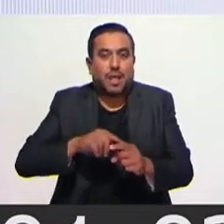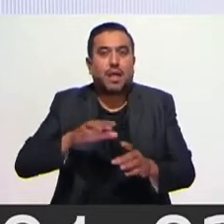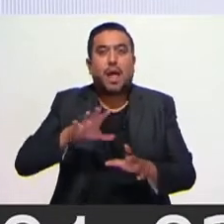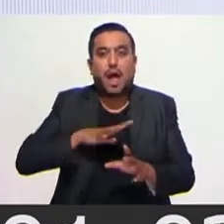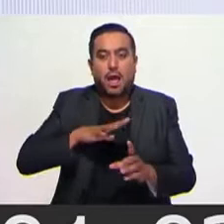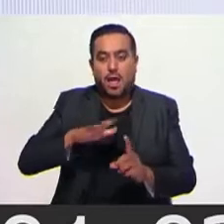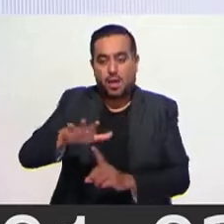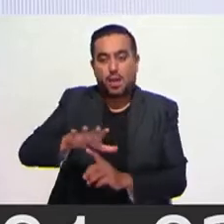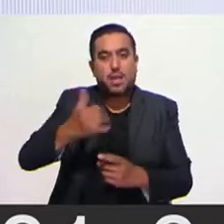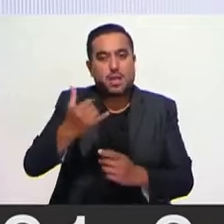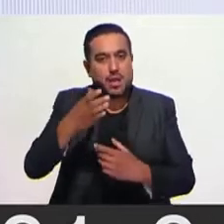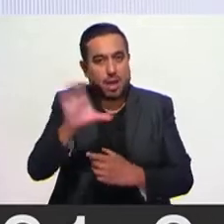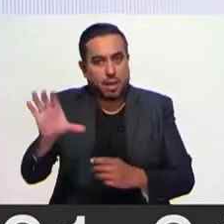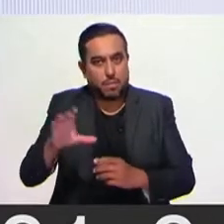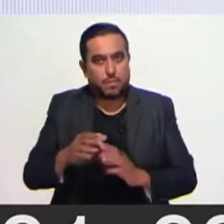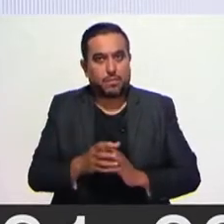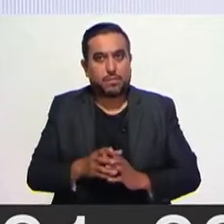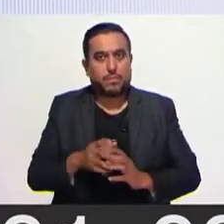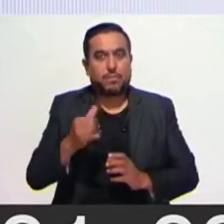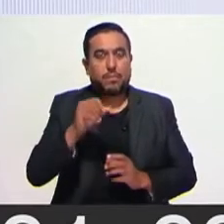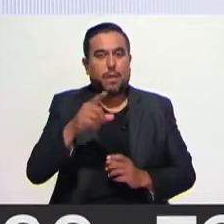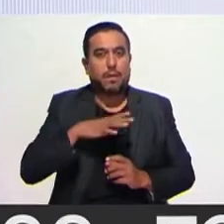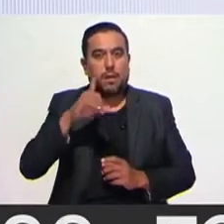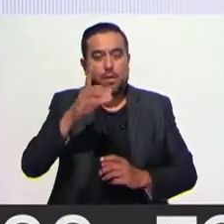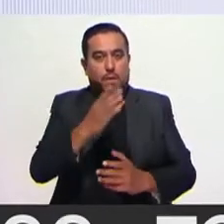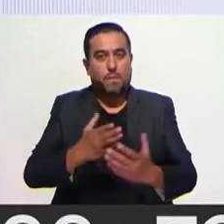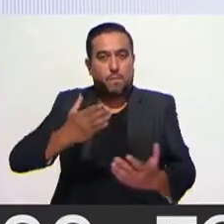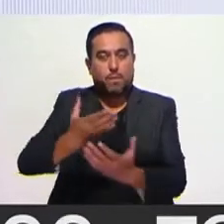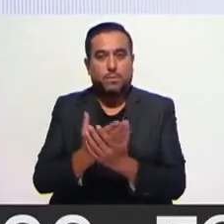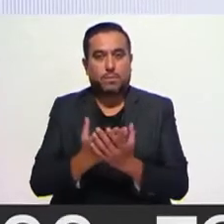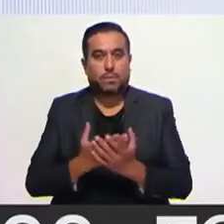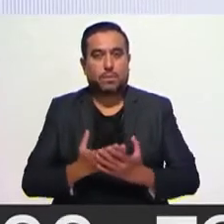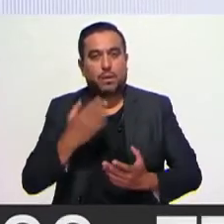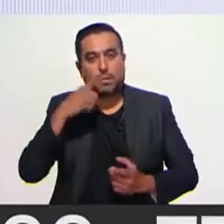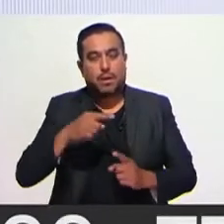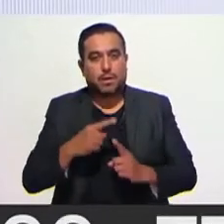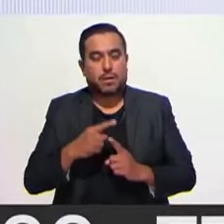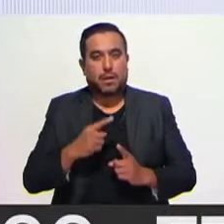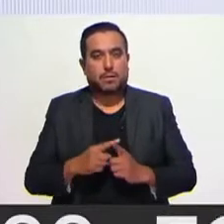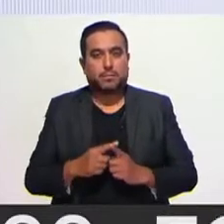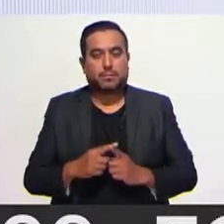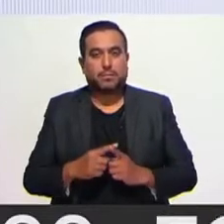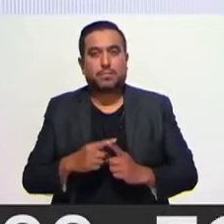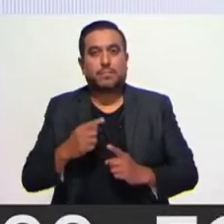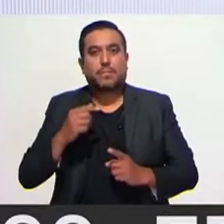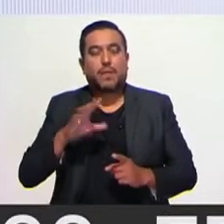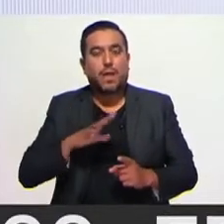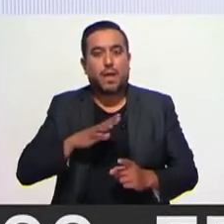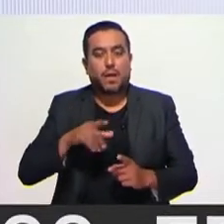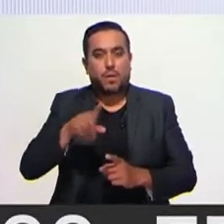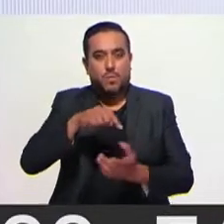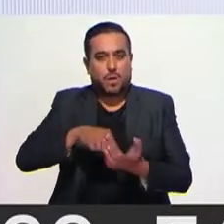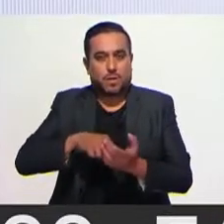zona urbana y la zona rural. A la vez, propongo, y lo voy a hacer, una clínica médica móvil de asistencia a zonas urbanas